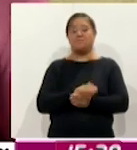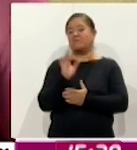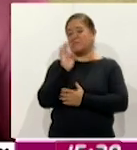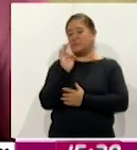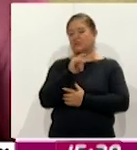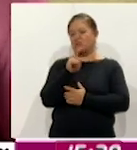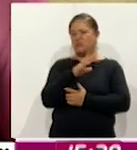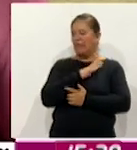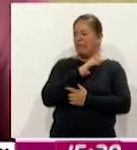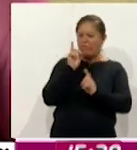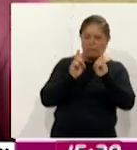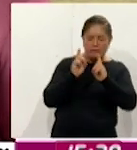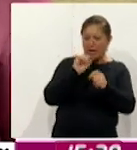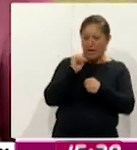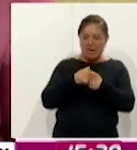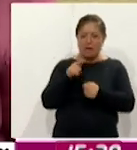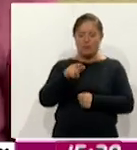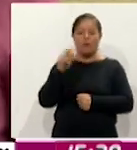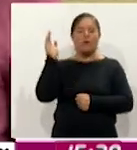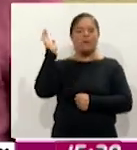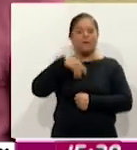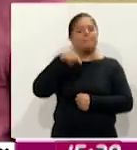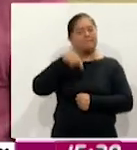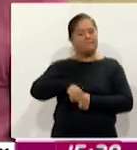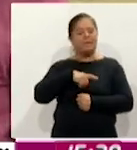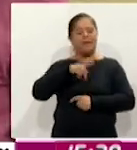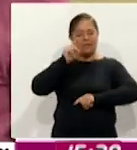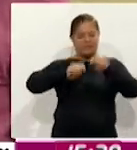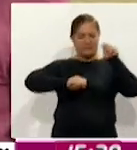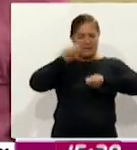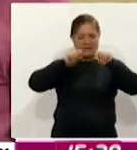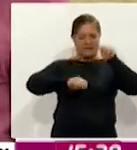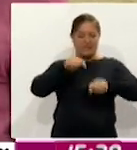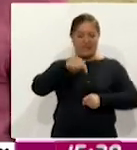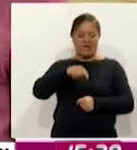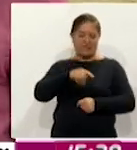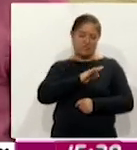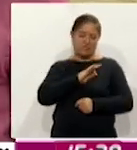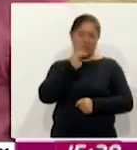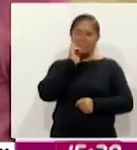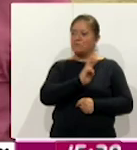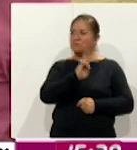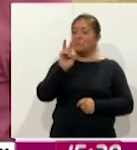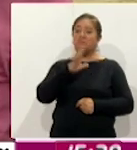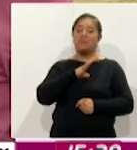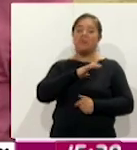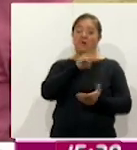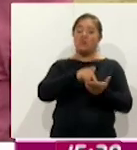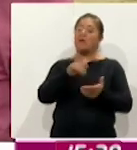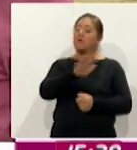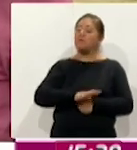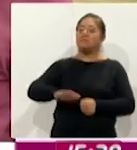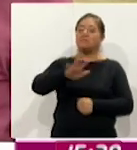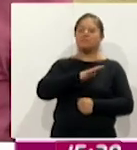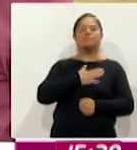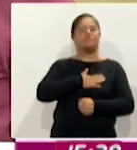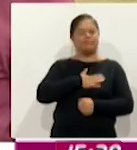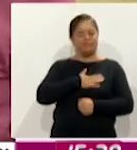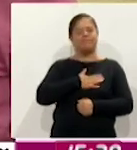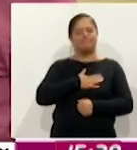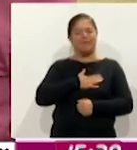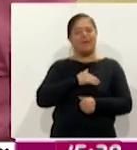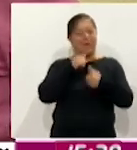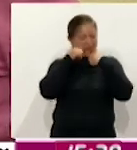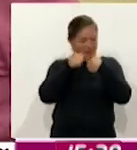tuvieran alguna complicación, pueden acudir aquí a Tetla de la Solidaridad, en donde se encuentran las instalaciones del BETET, y con todo gusto nosotros